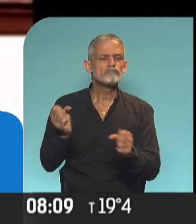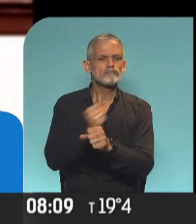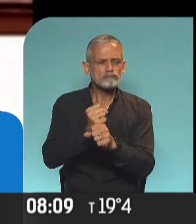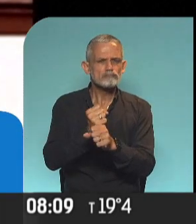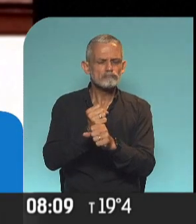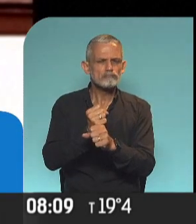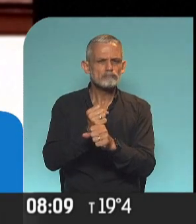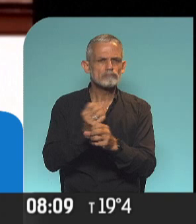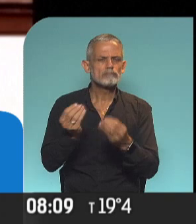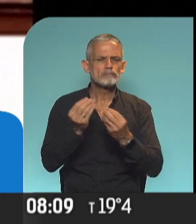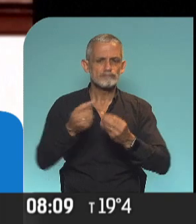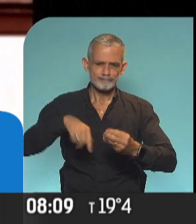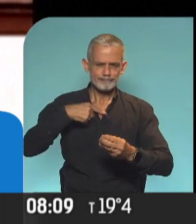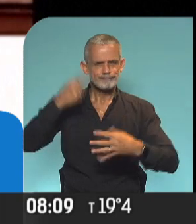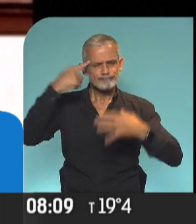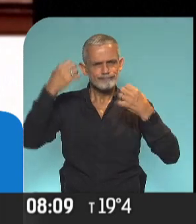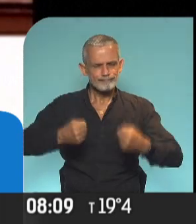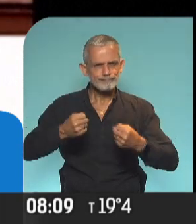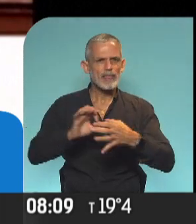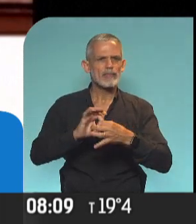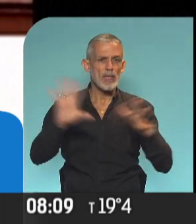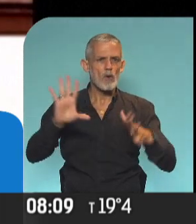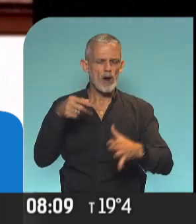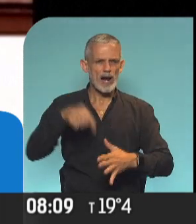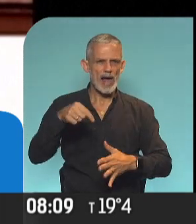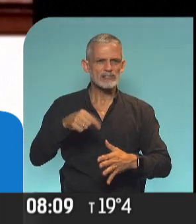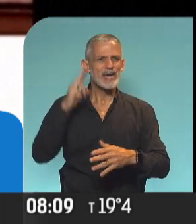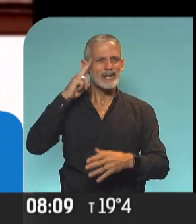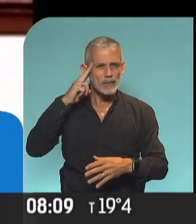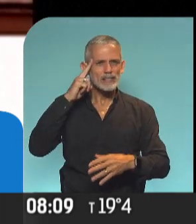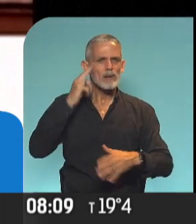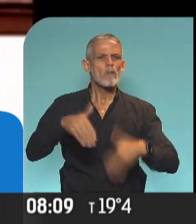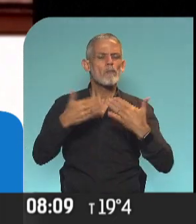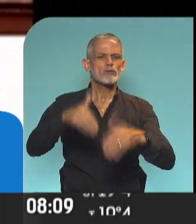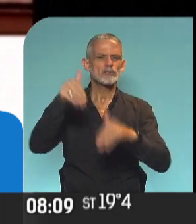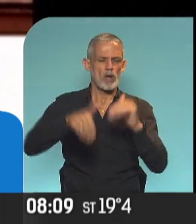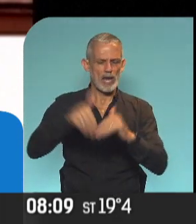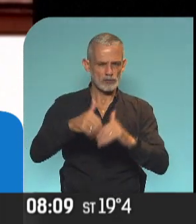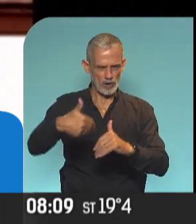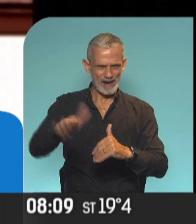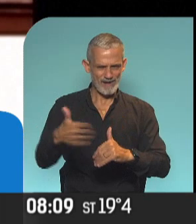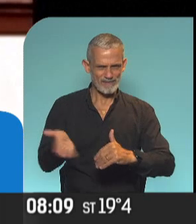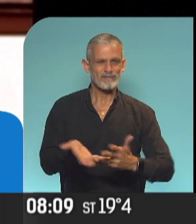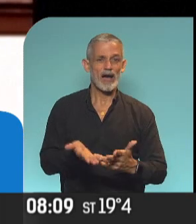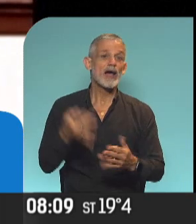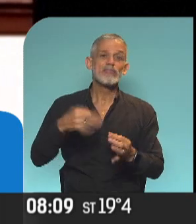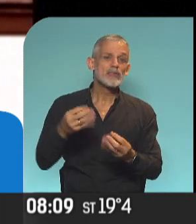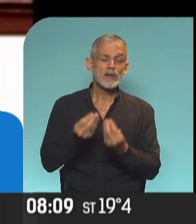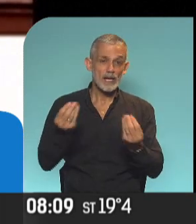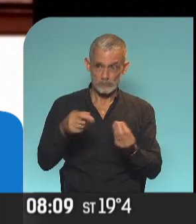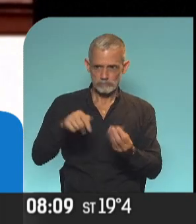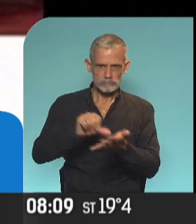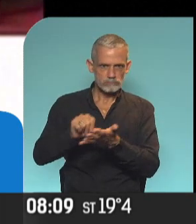ratificar nuestra convicción democrática y respetar el proceso electoral en marcha, que tiene que realizarse en el